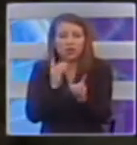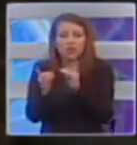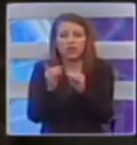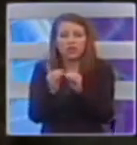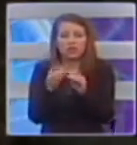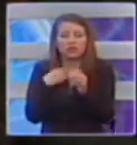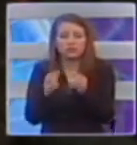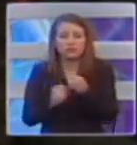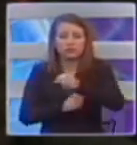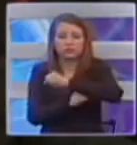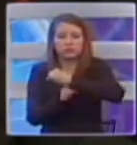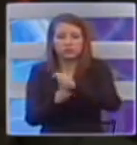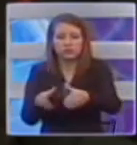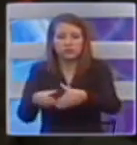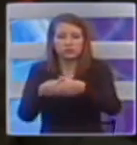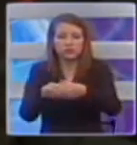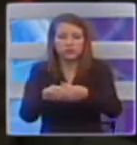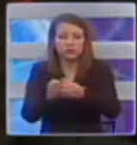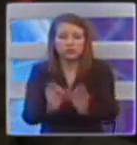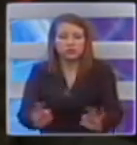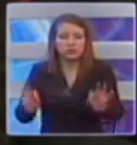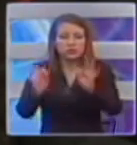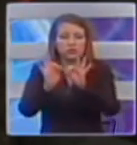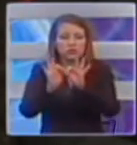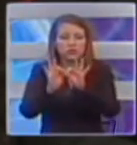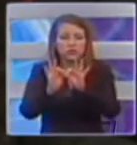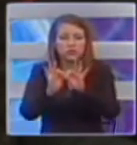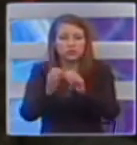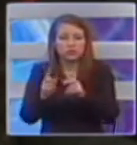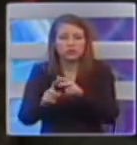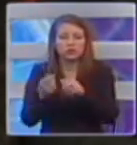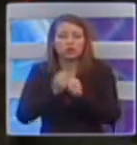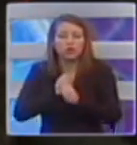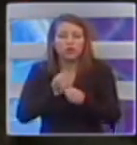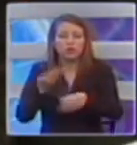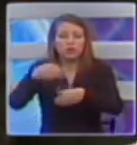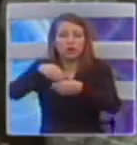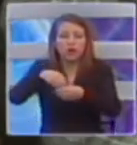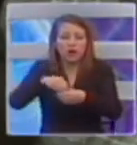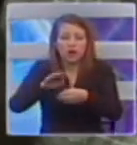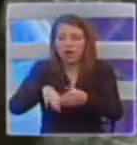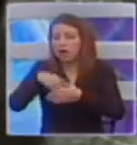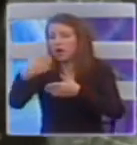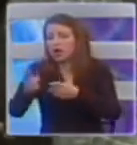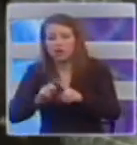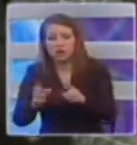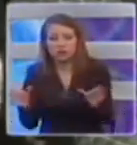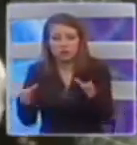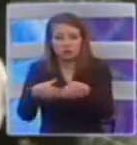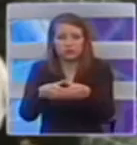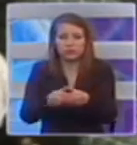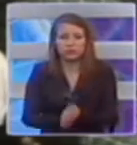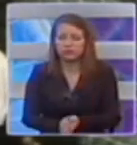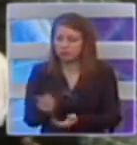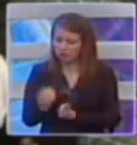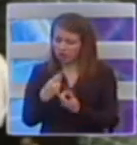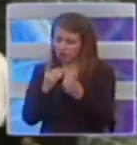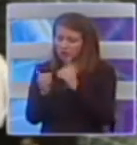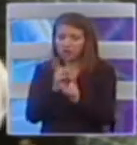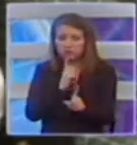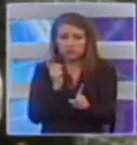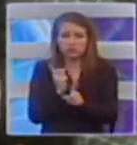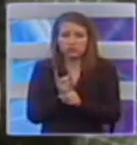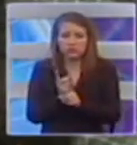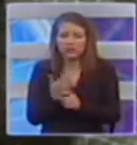se sostiene en la Unidad, fundamentalmente al interior y hacia afuera. Un diálogo franco, sincero,